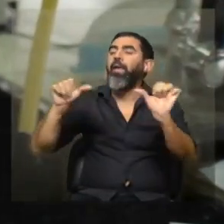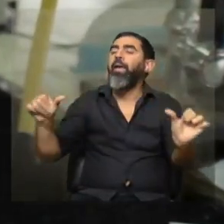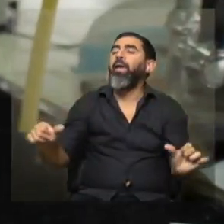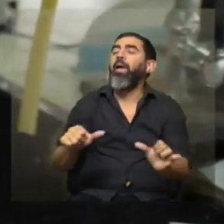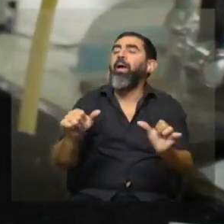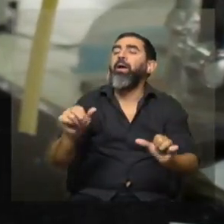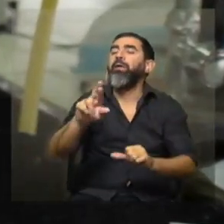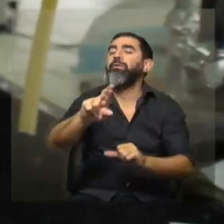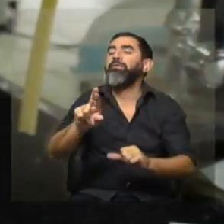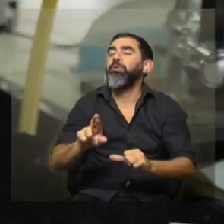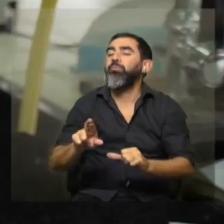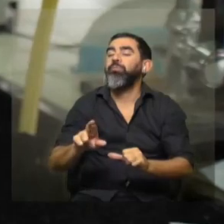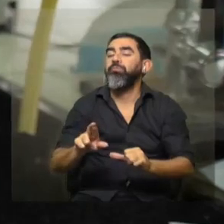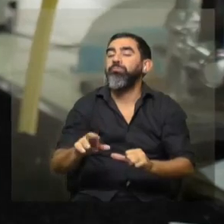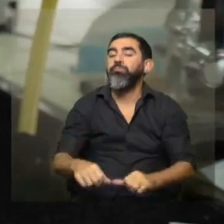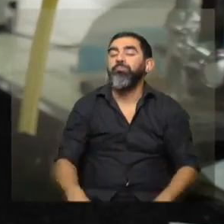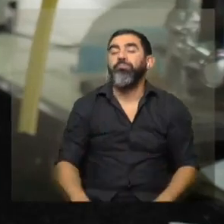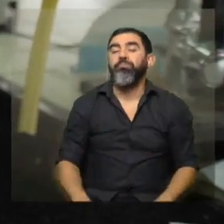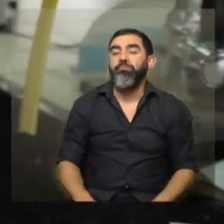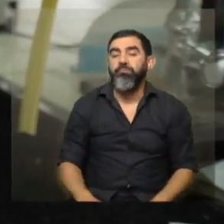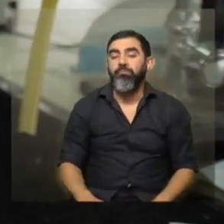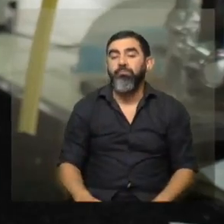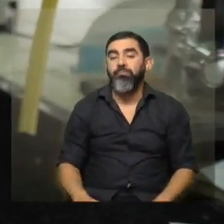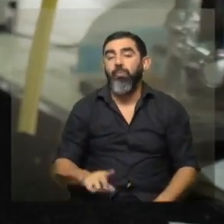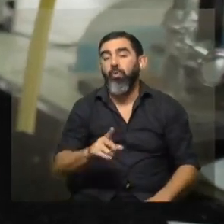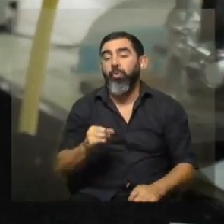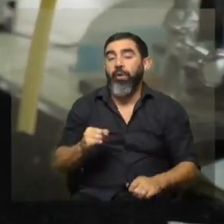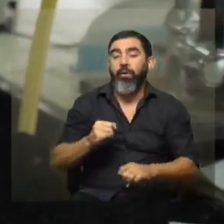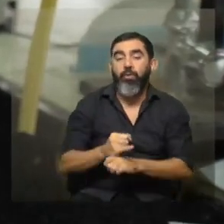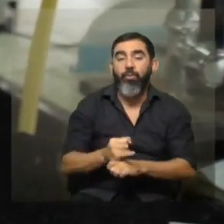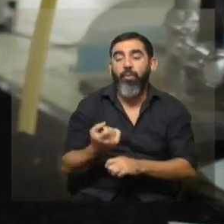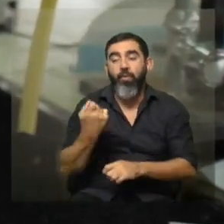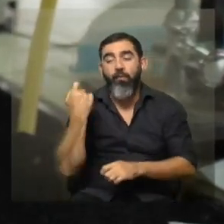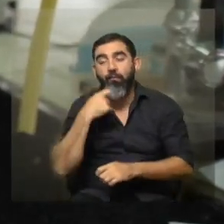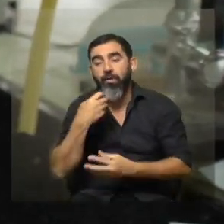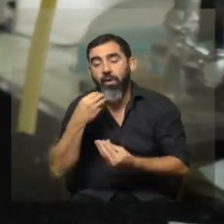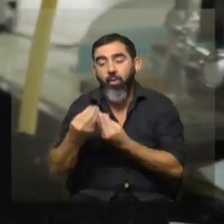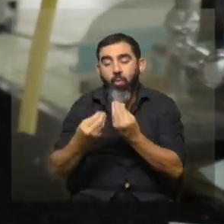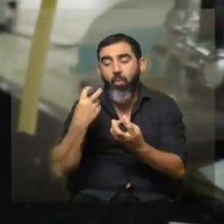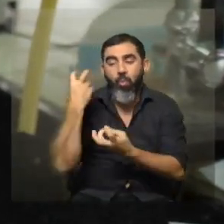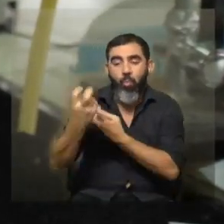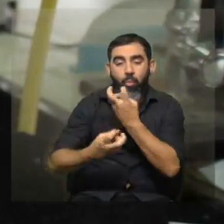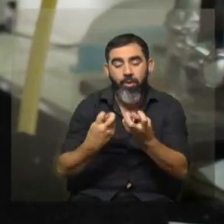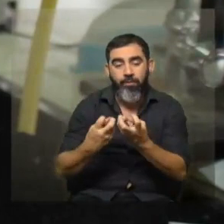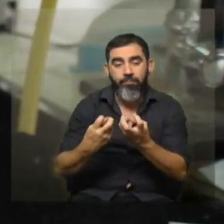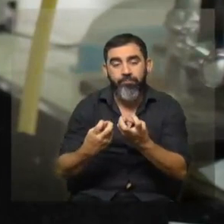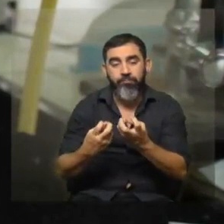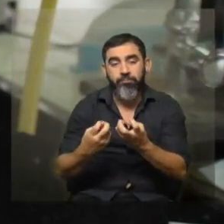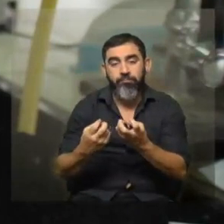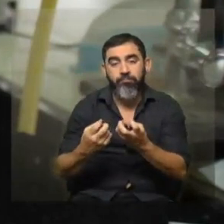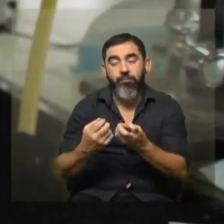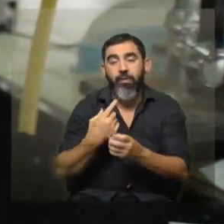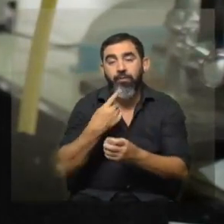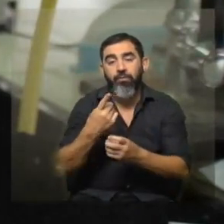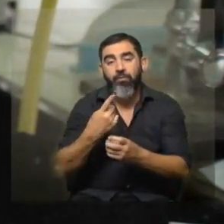ratón? Porque en algo, no es que estemos fallando, pero estamos flaqueando en cómo lo estamos buscando. Y Enrique dijo, yo